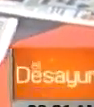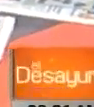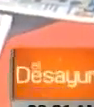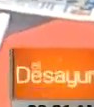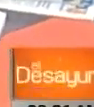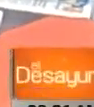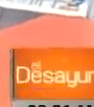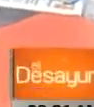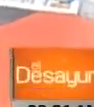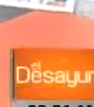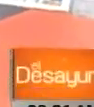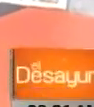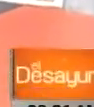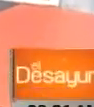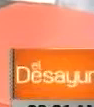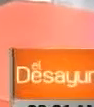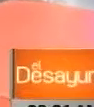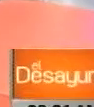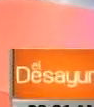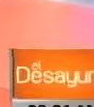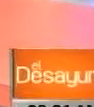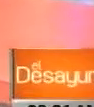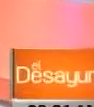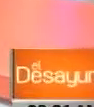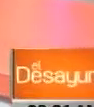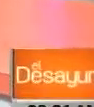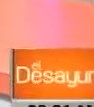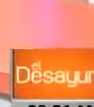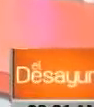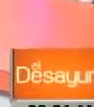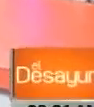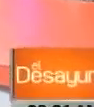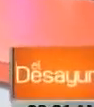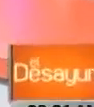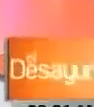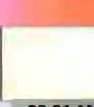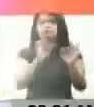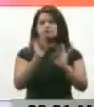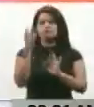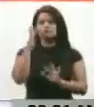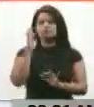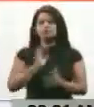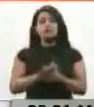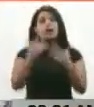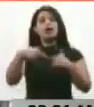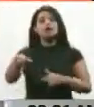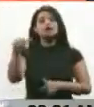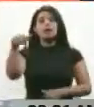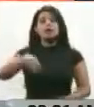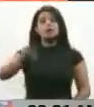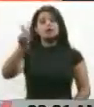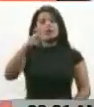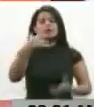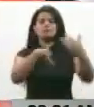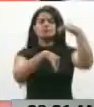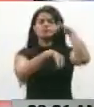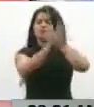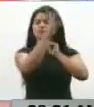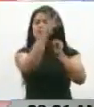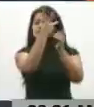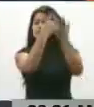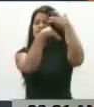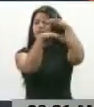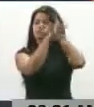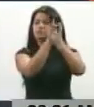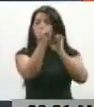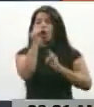Pieza teatral que tiene música, que tiene canto, que tiene baile y que tiene drama, por supuesto, que se va a estar presentando en nuestro país. Aquí se encuentra David